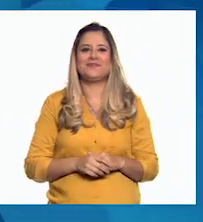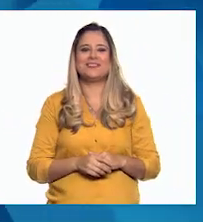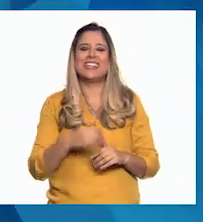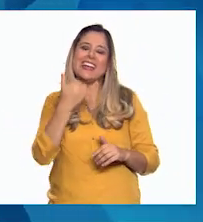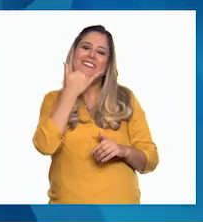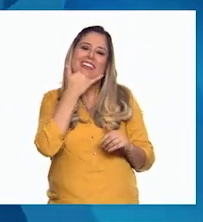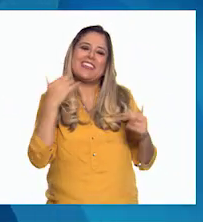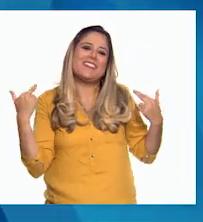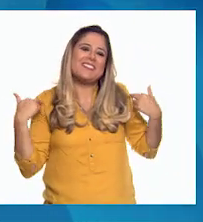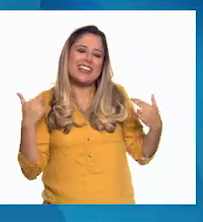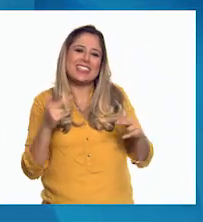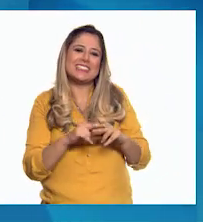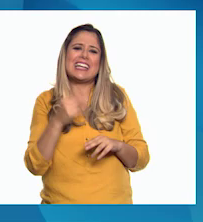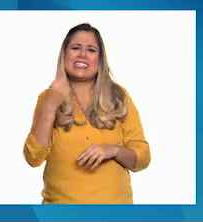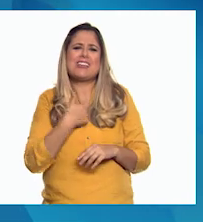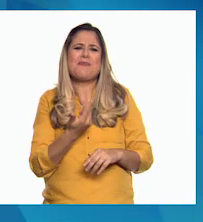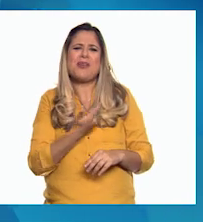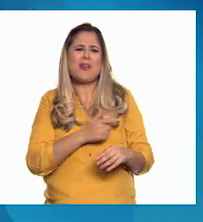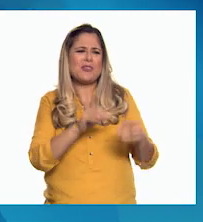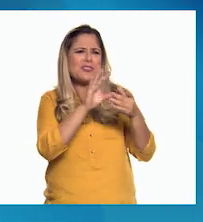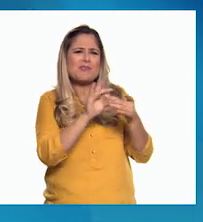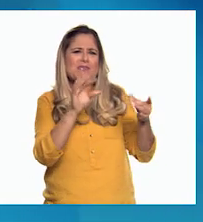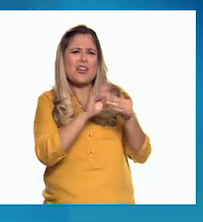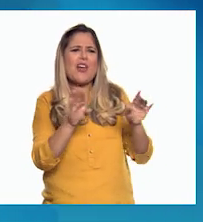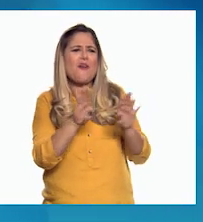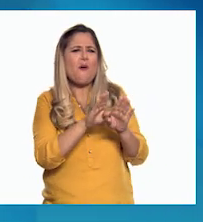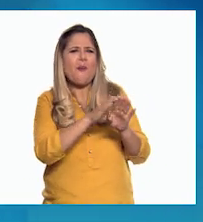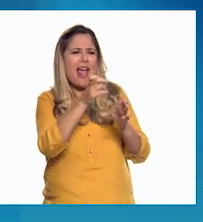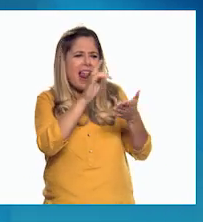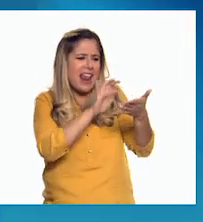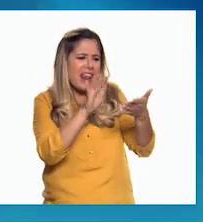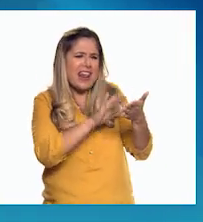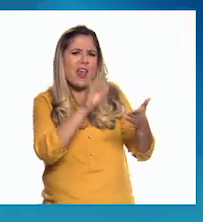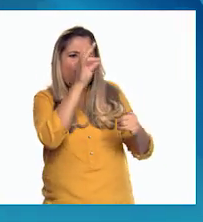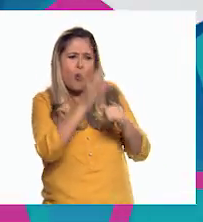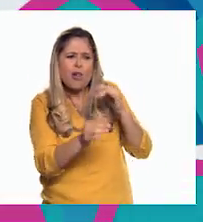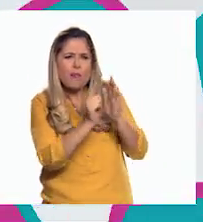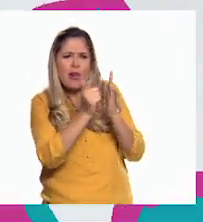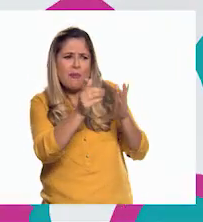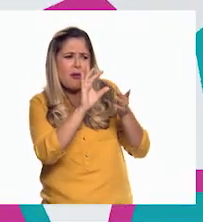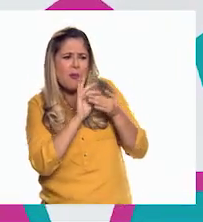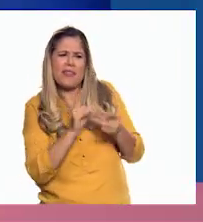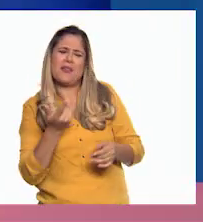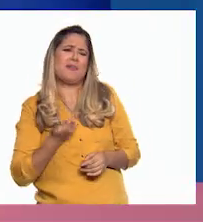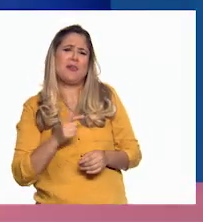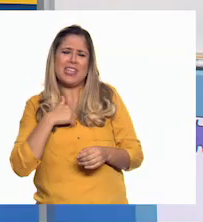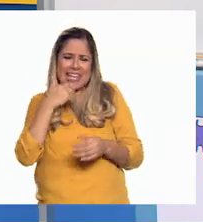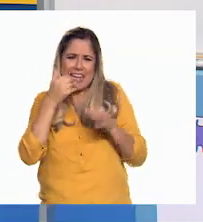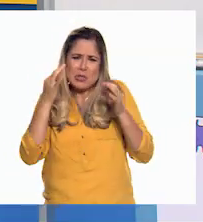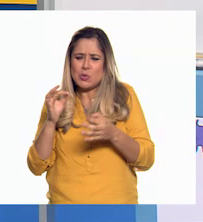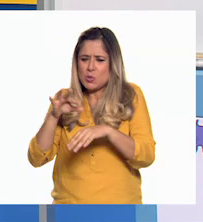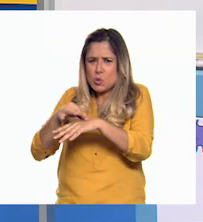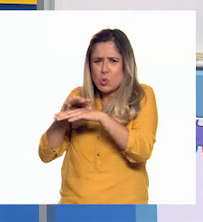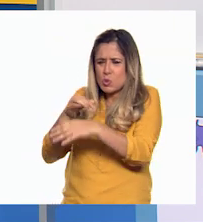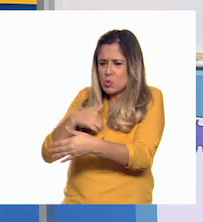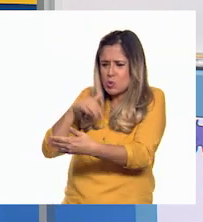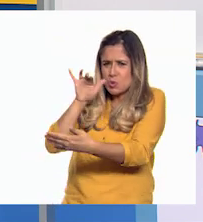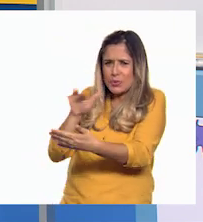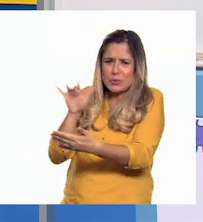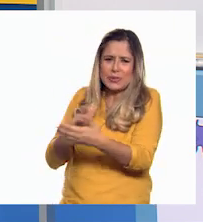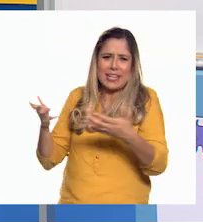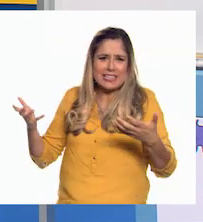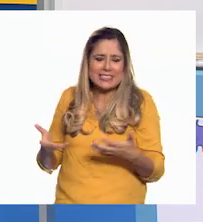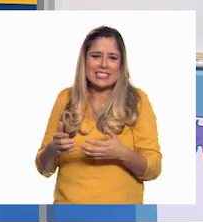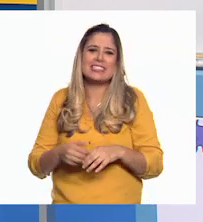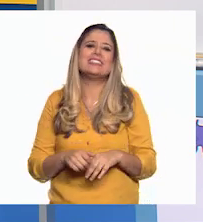Perdón, maestra. Ay, es que no me gusta que me cuenten cómo terminan las historias. Ya lo sé, Raulito. A mí tampoco